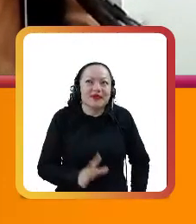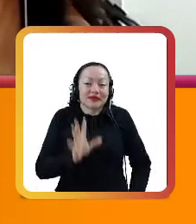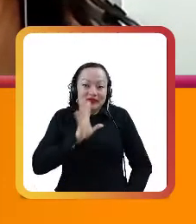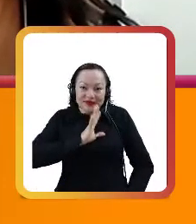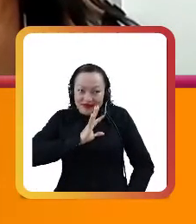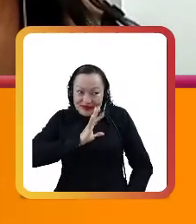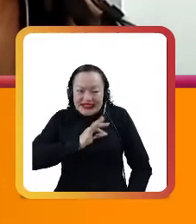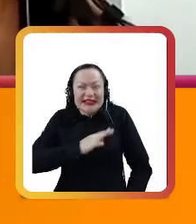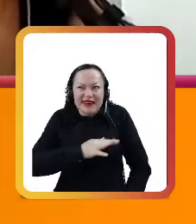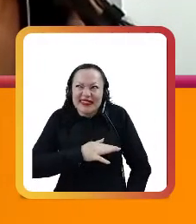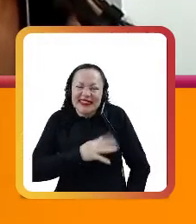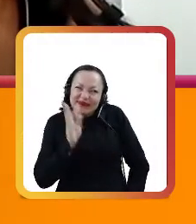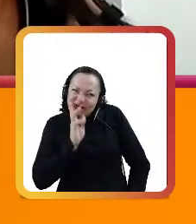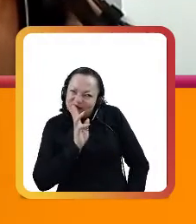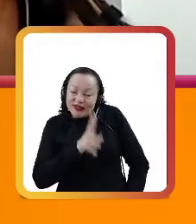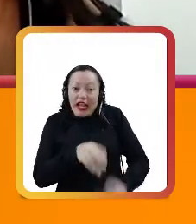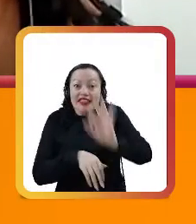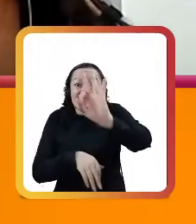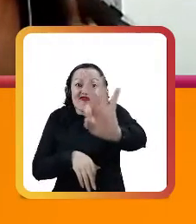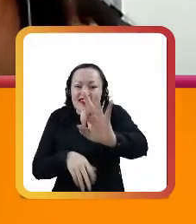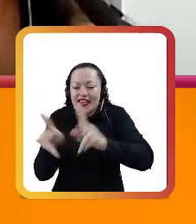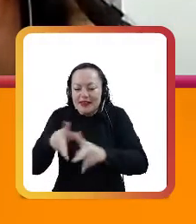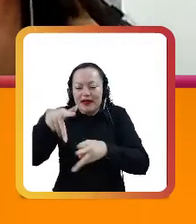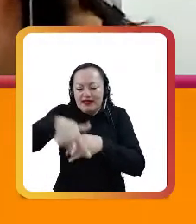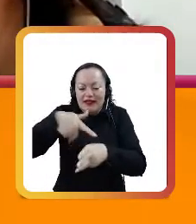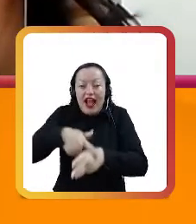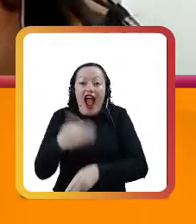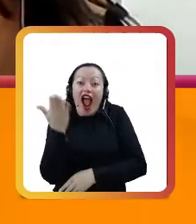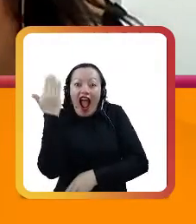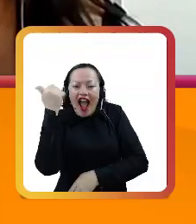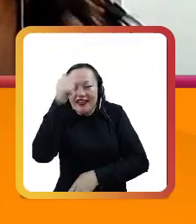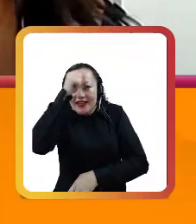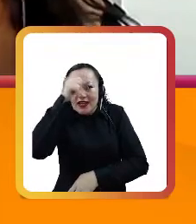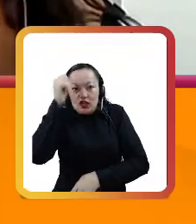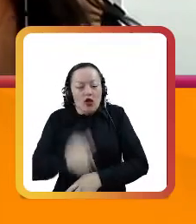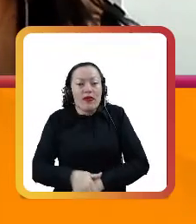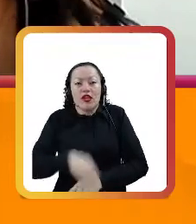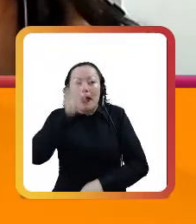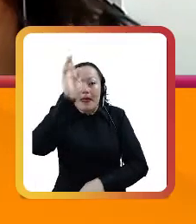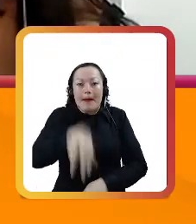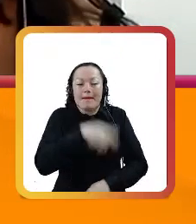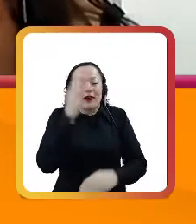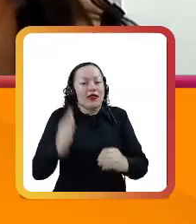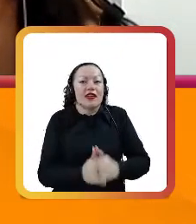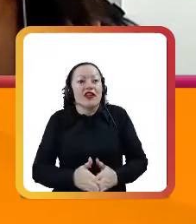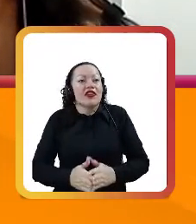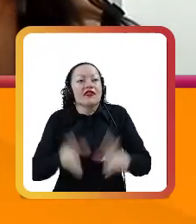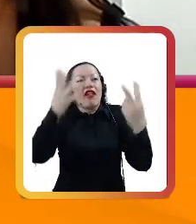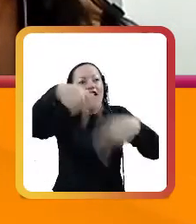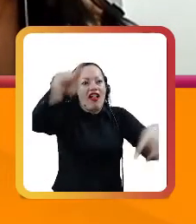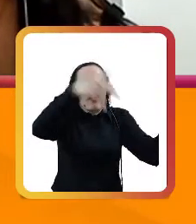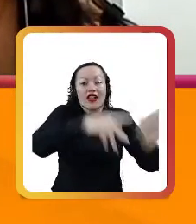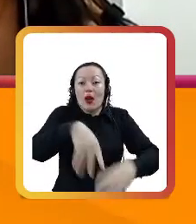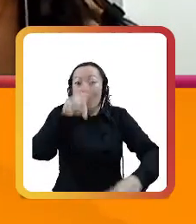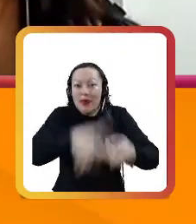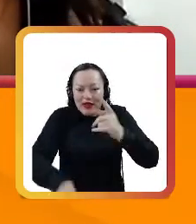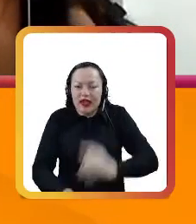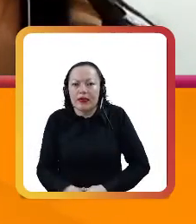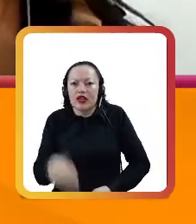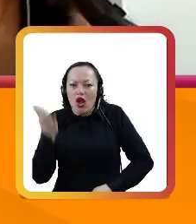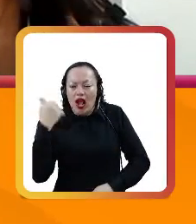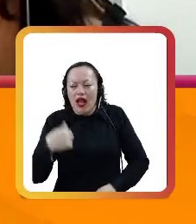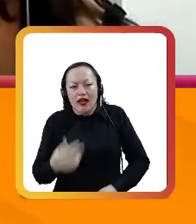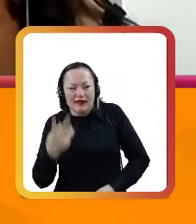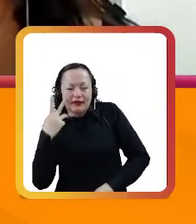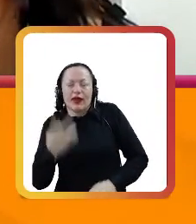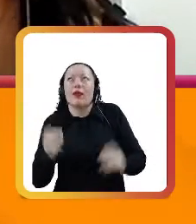en moto. Ayer domingo, que era toque de queda y que no debería haber nadie, vi un tipo de, y ojalá que me